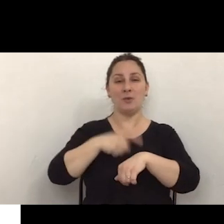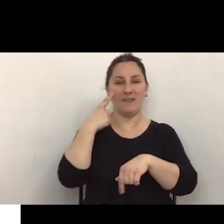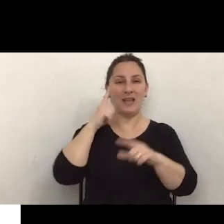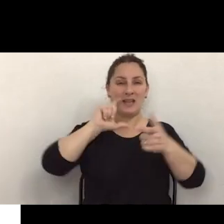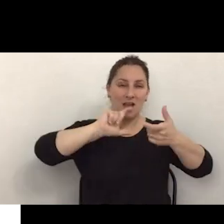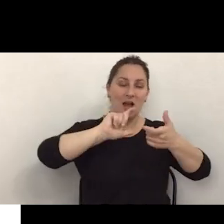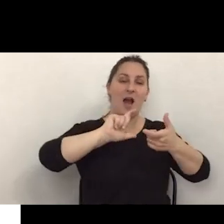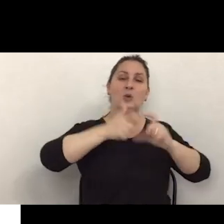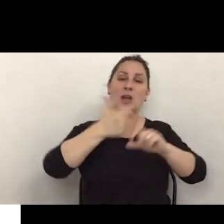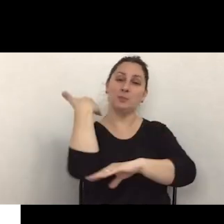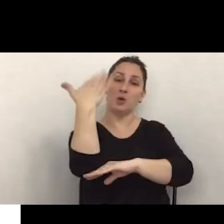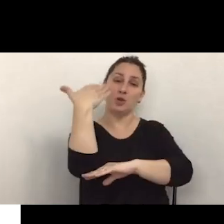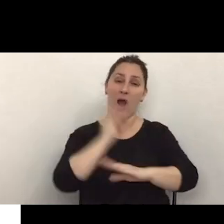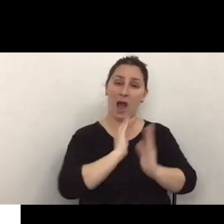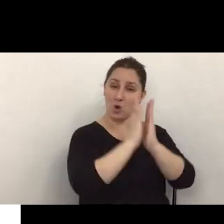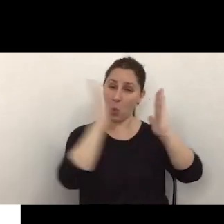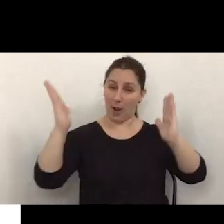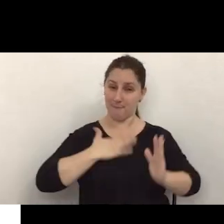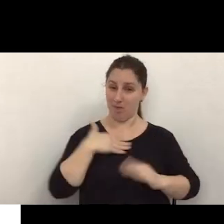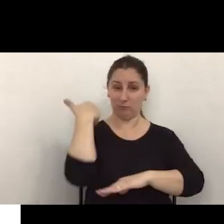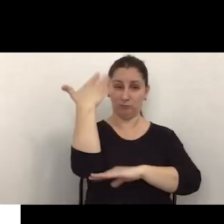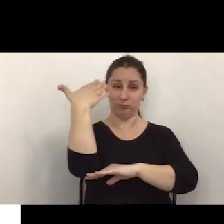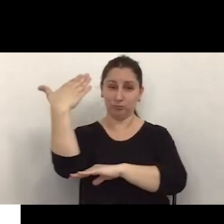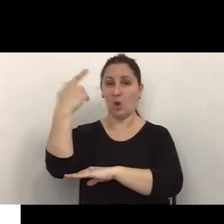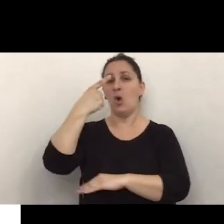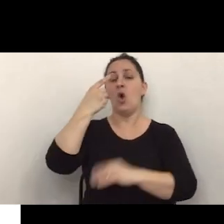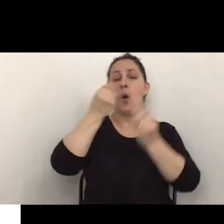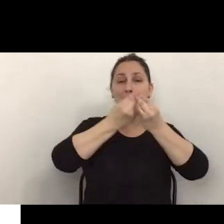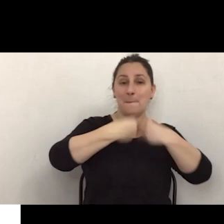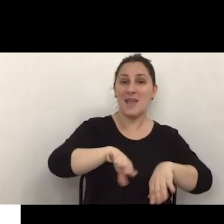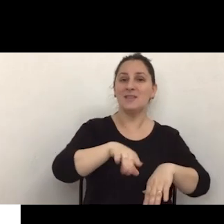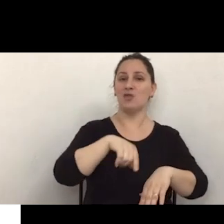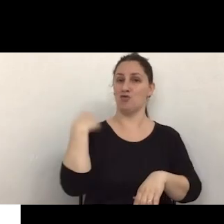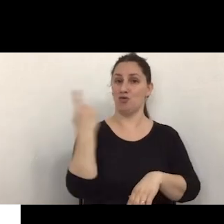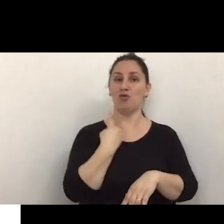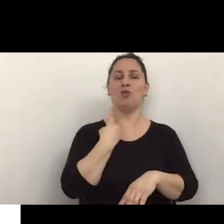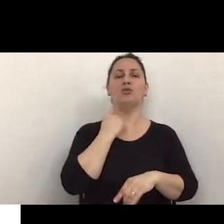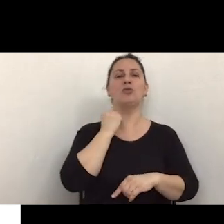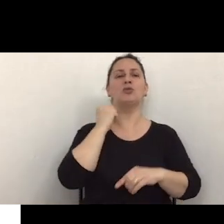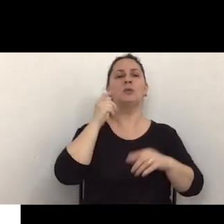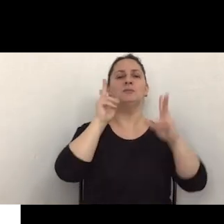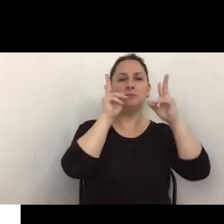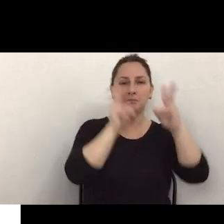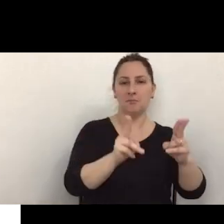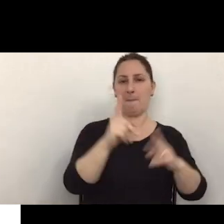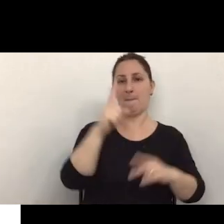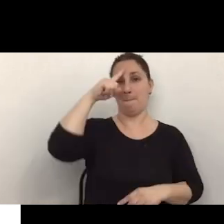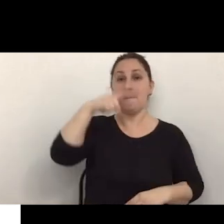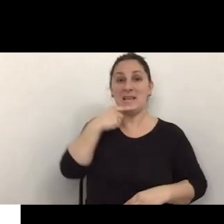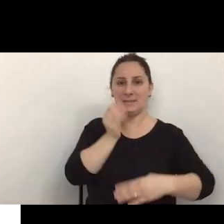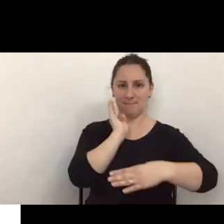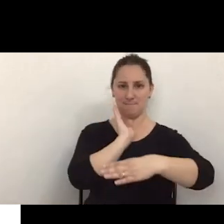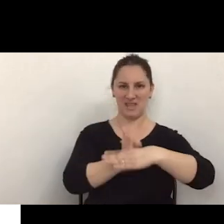las exposiciones a lo largo de todo el año, desde el comienzo hemos venido haciendo un corte a mitad de mes. Es